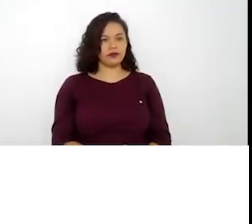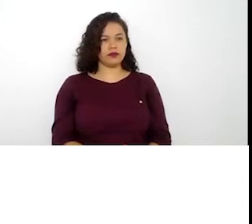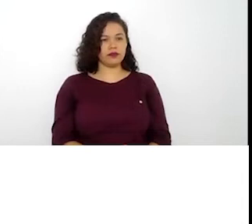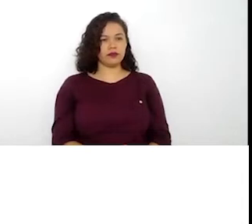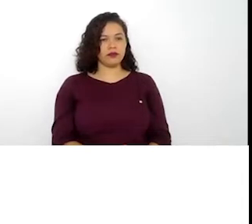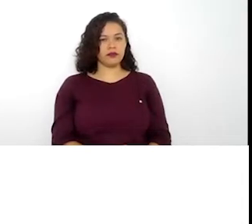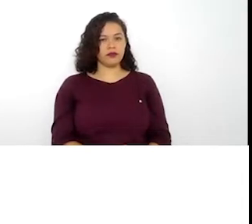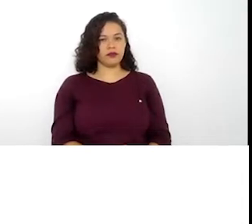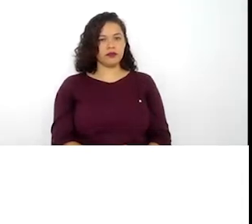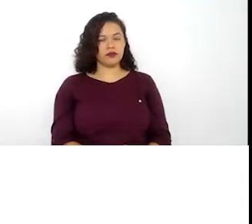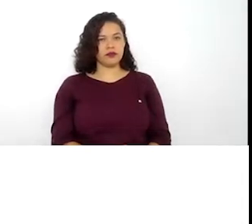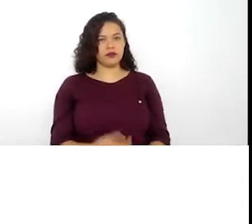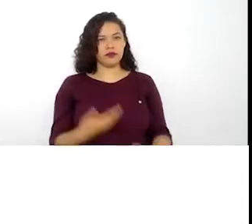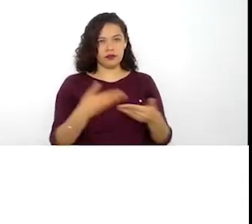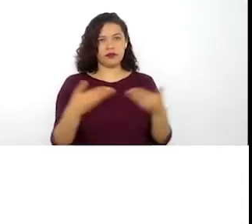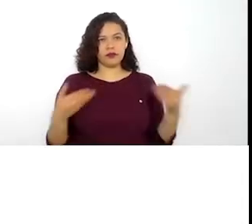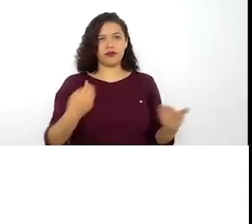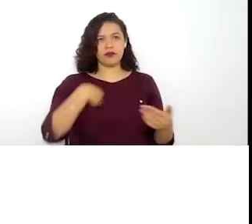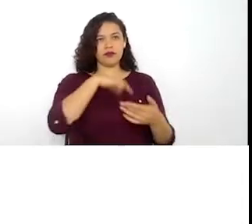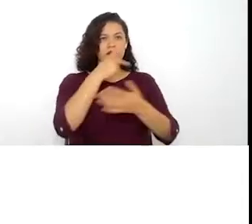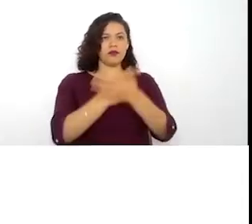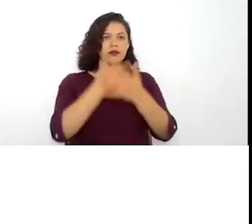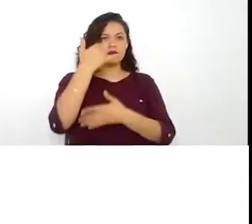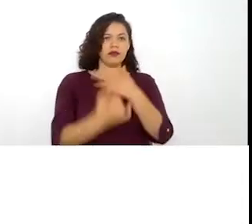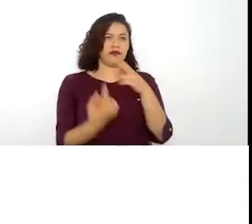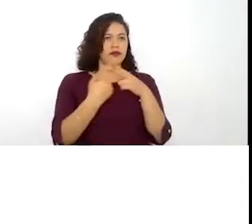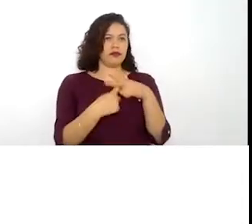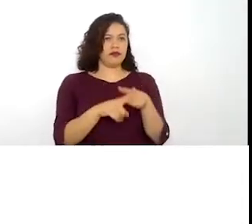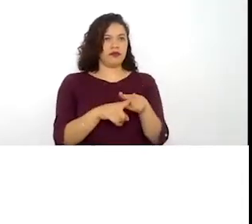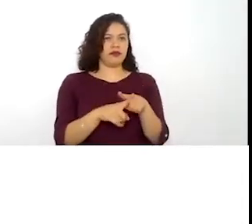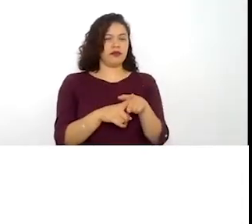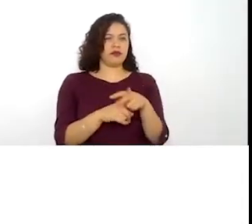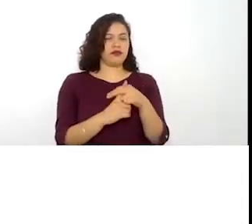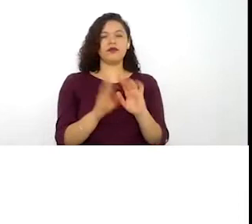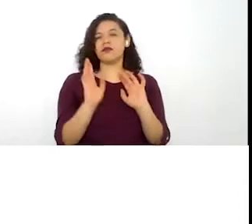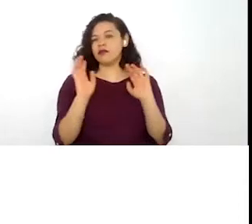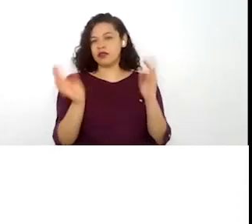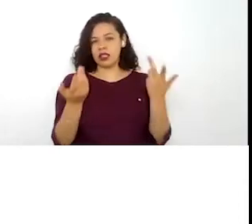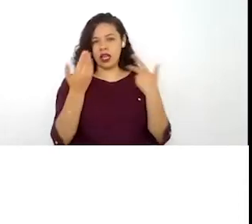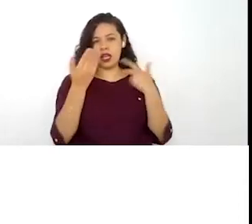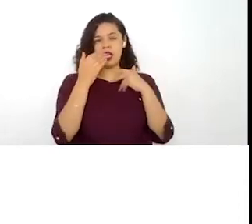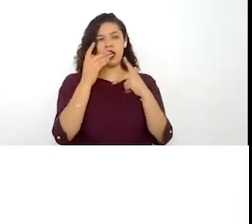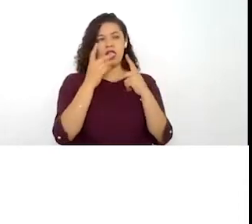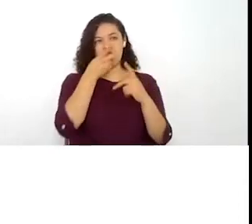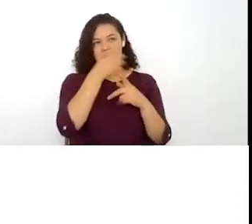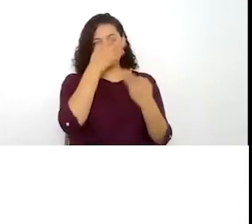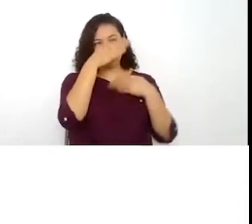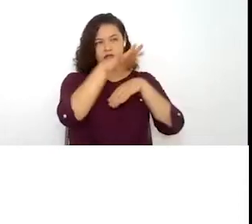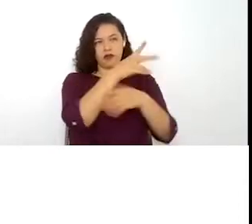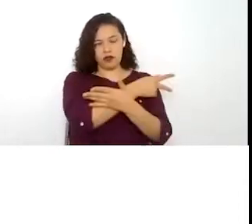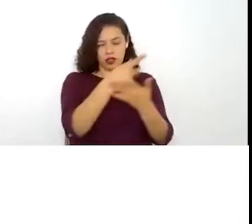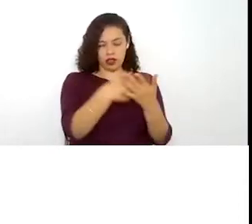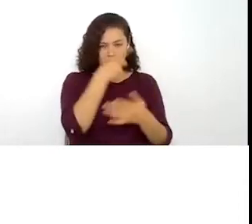ahora vamos a entrar con el proyecto ya dijimos algo acerca de de lo que debe de contener el programa